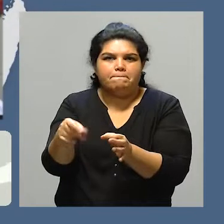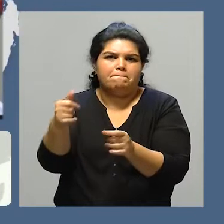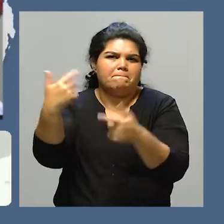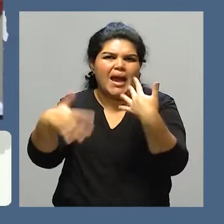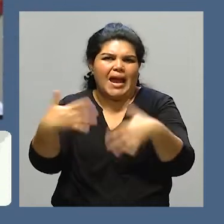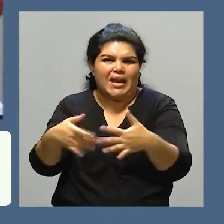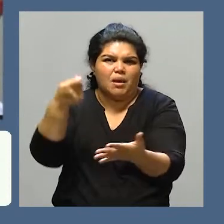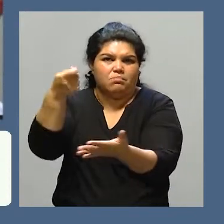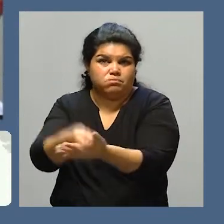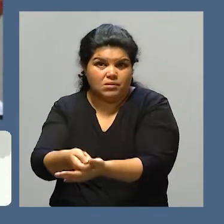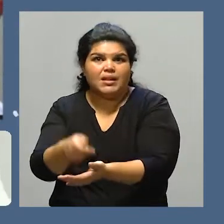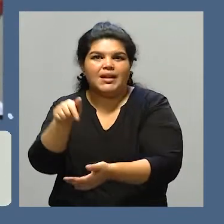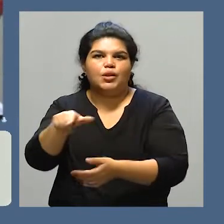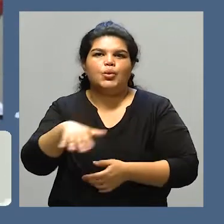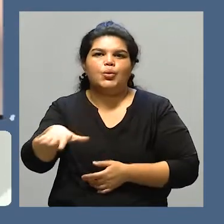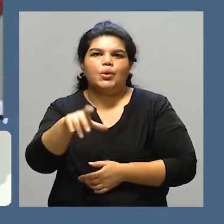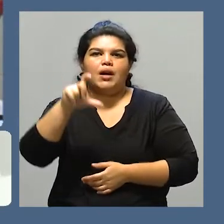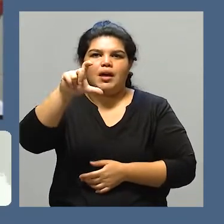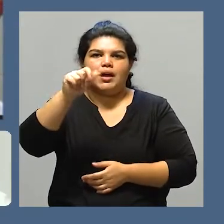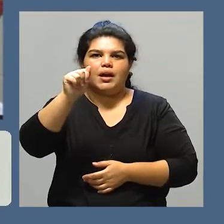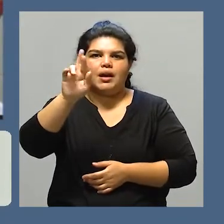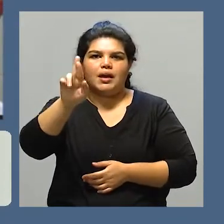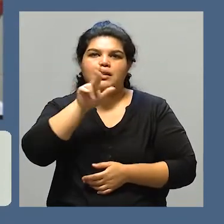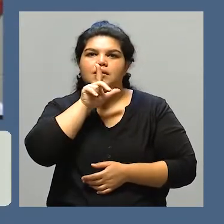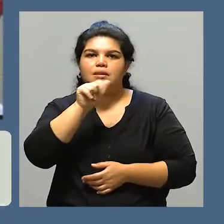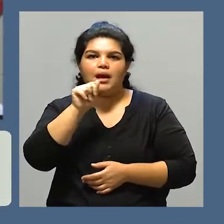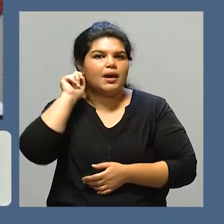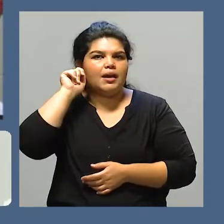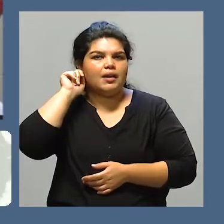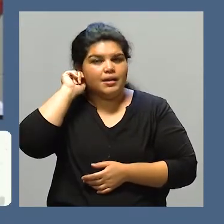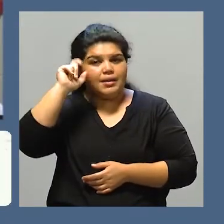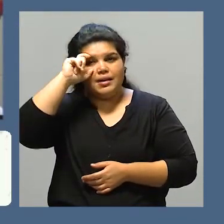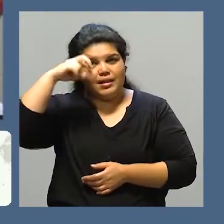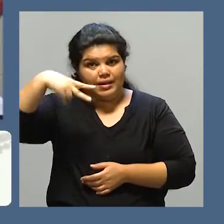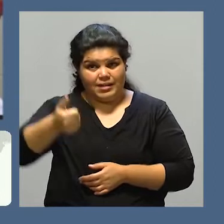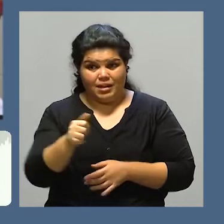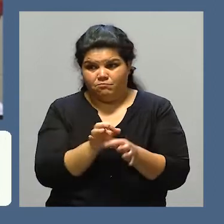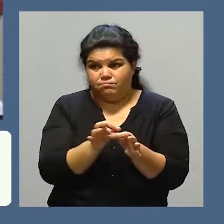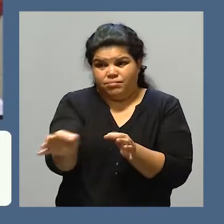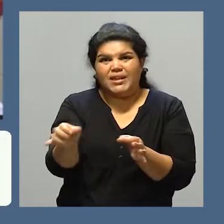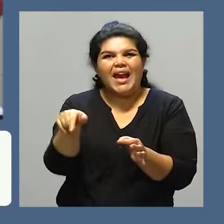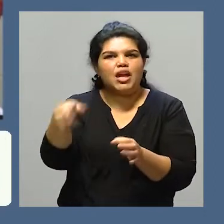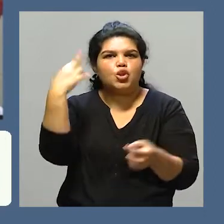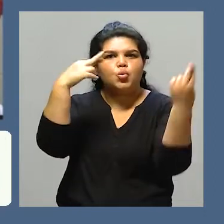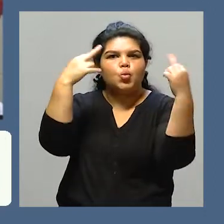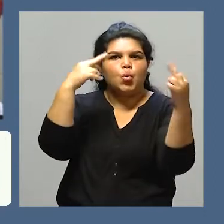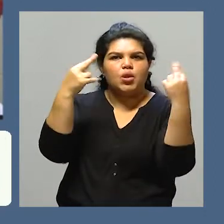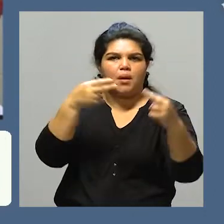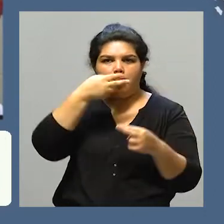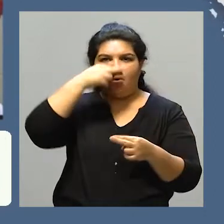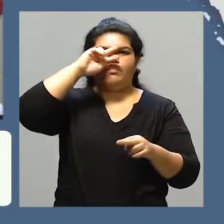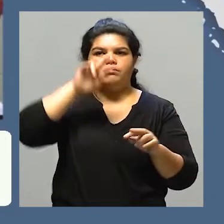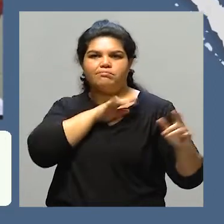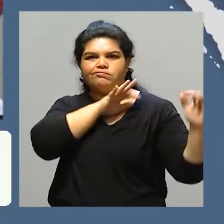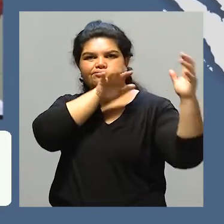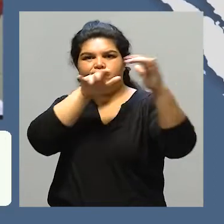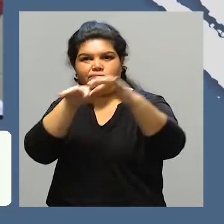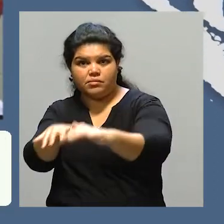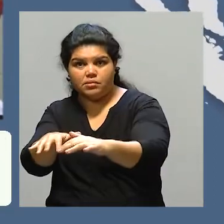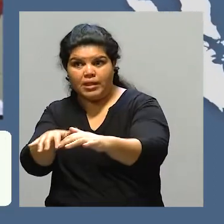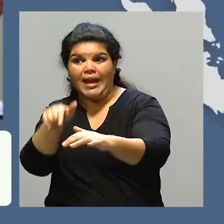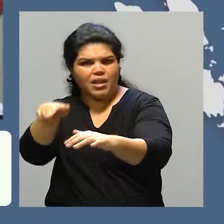23-25%, que es lo que le han venido dando las encuestas hasta el momento. Hace algunos días nos enterábamos de que Iván Duque había dicho que si le fuera posible,